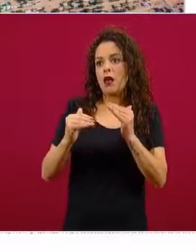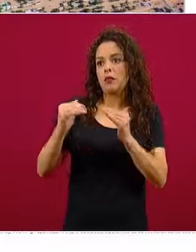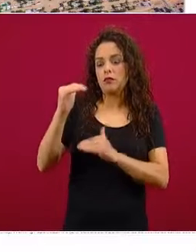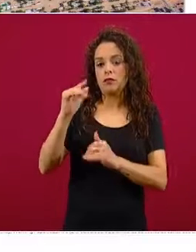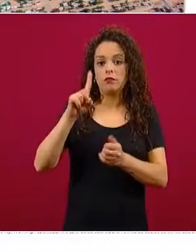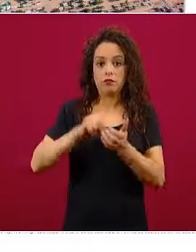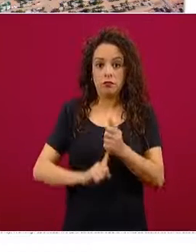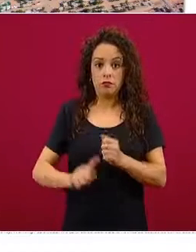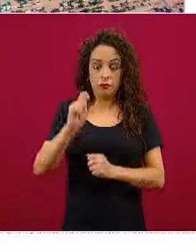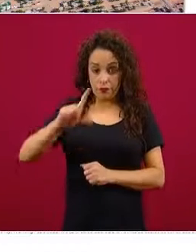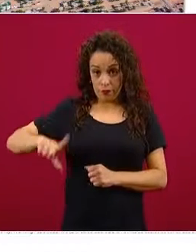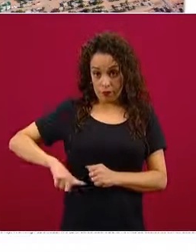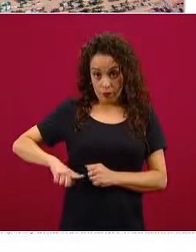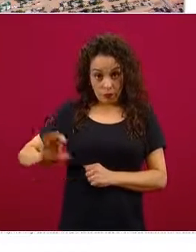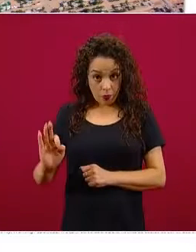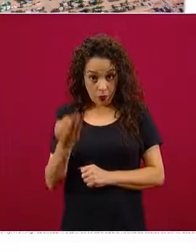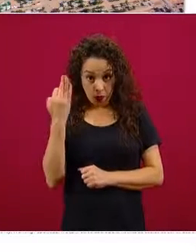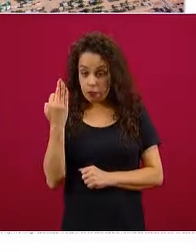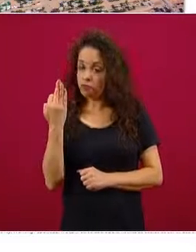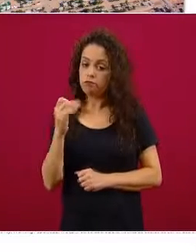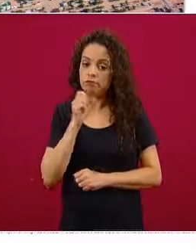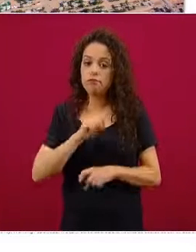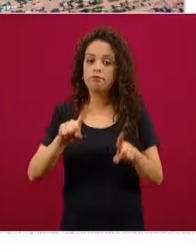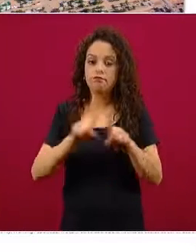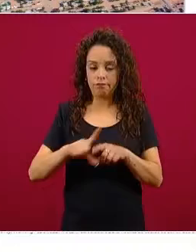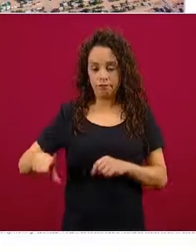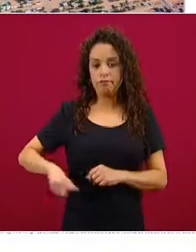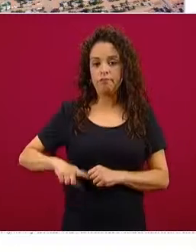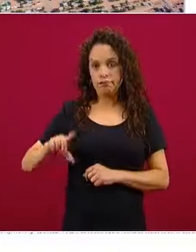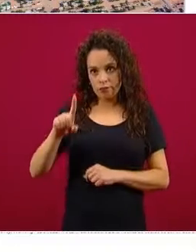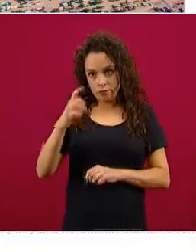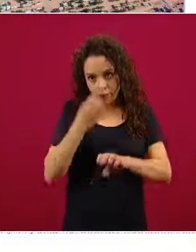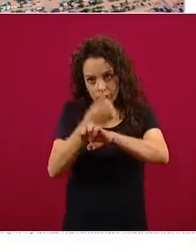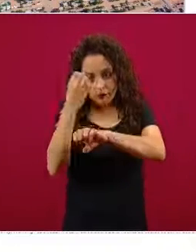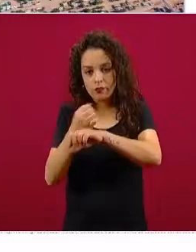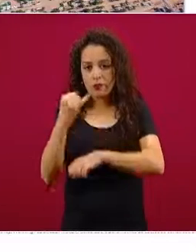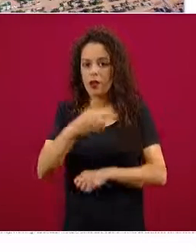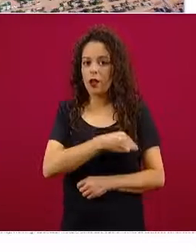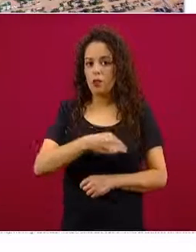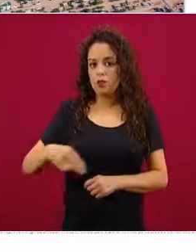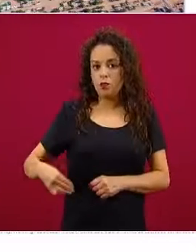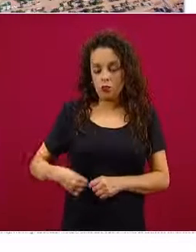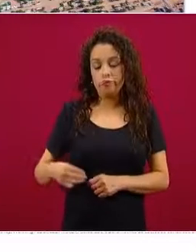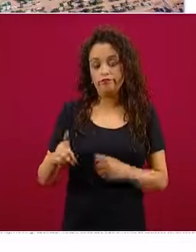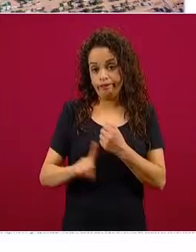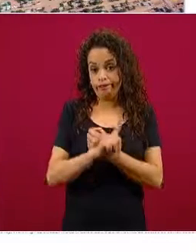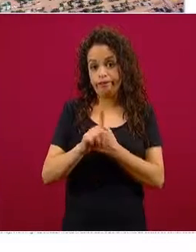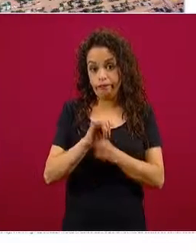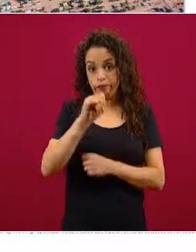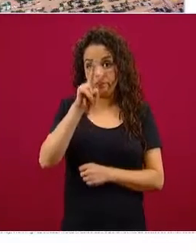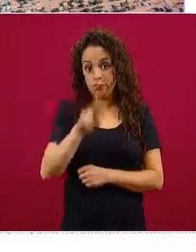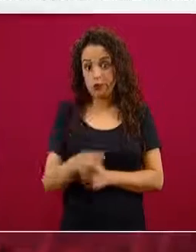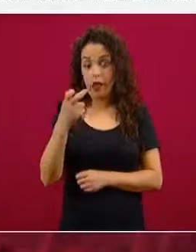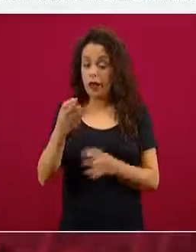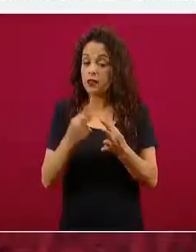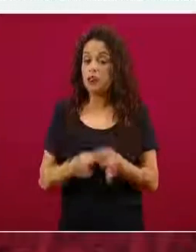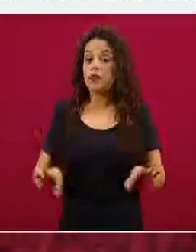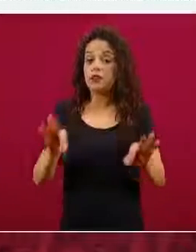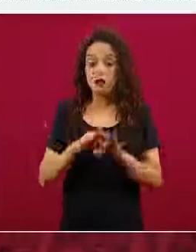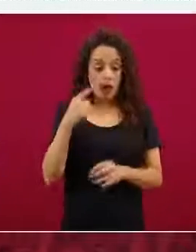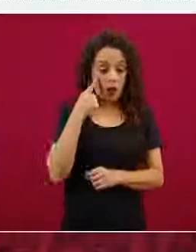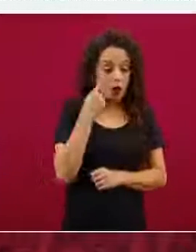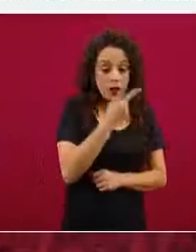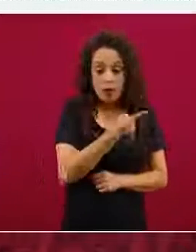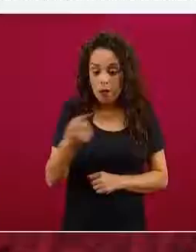decir no solamente al gobierno federal, sino al estatal y a los gobiernos municipales. Entonces, es fundamental replantear la problemática. No, queda claro